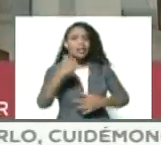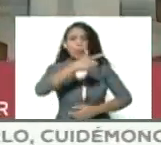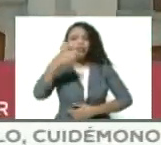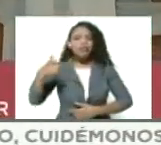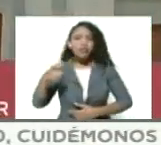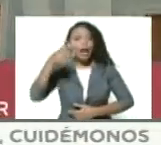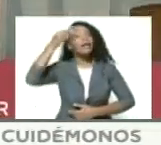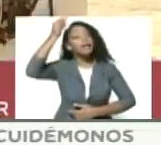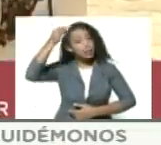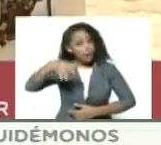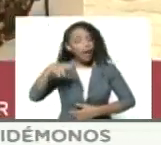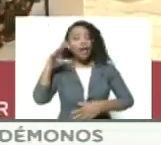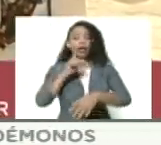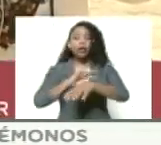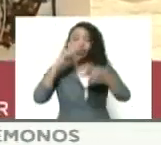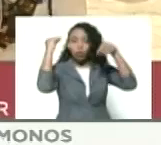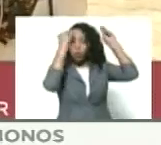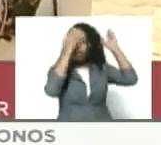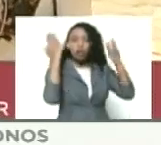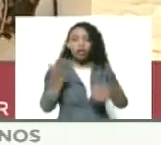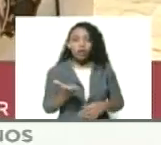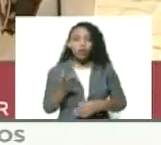que